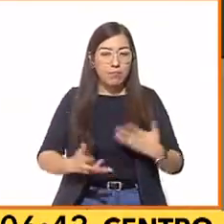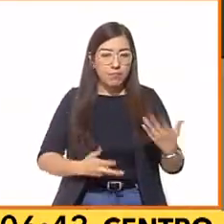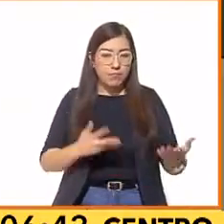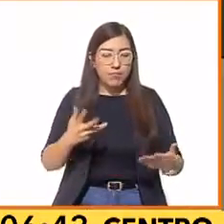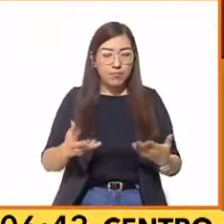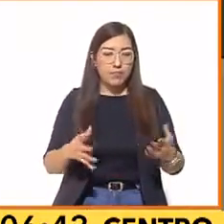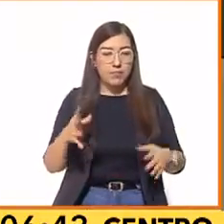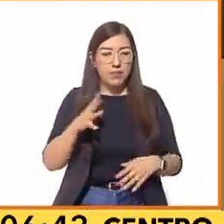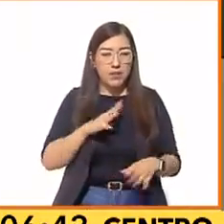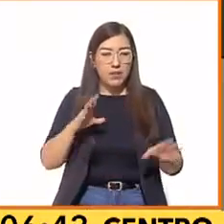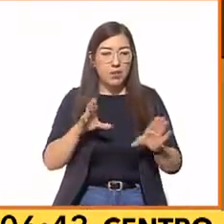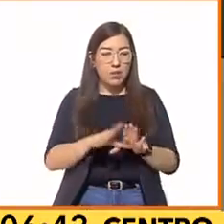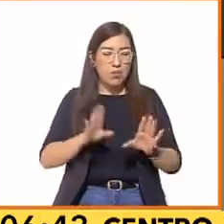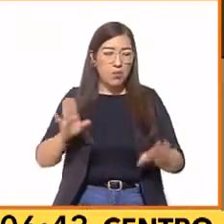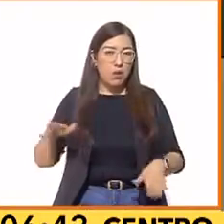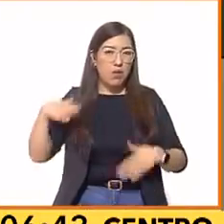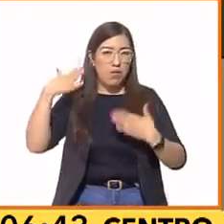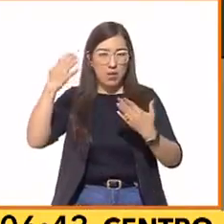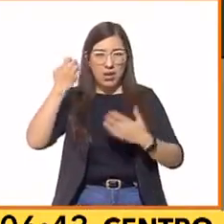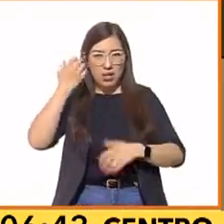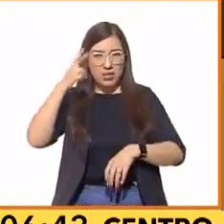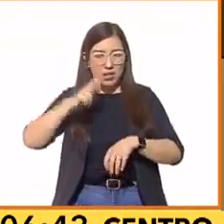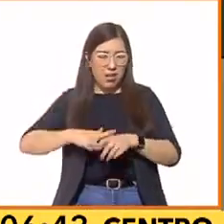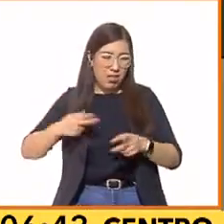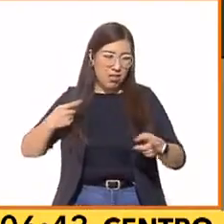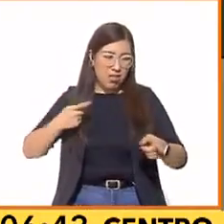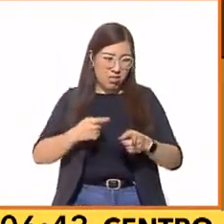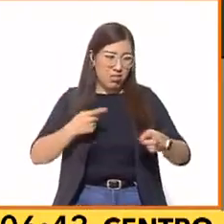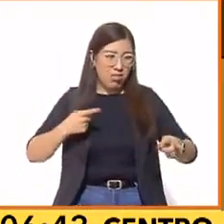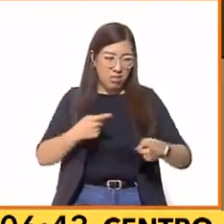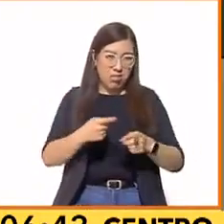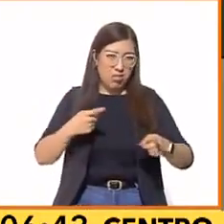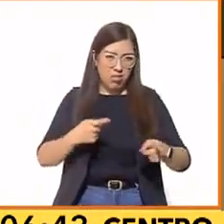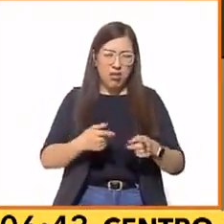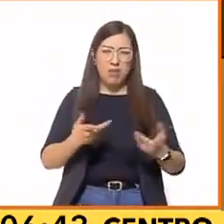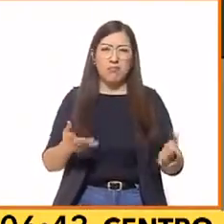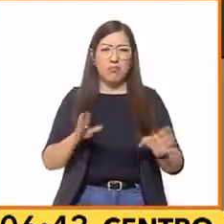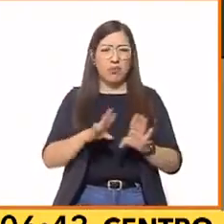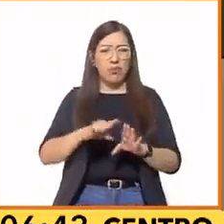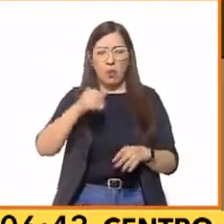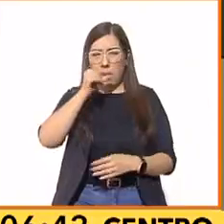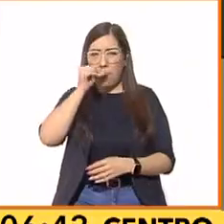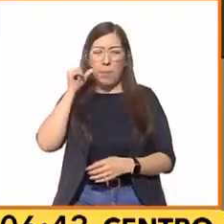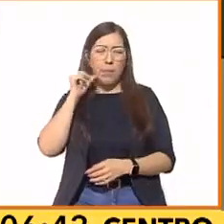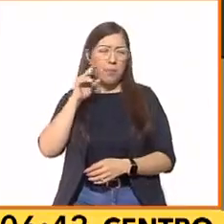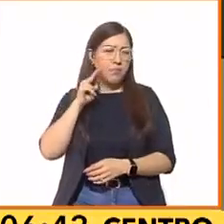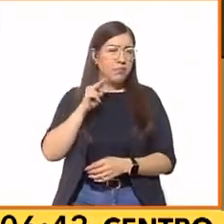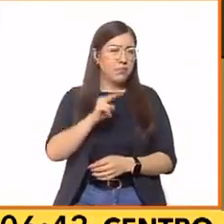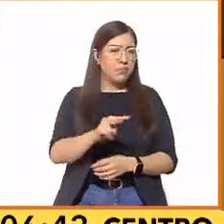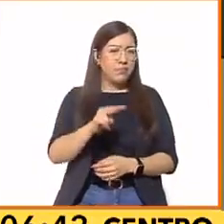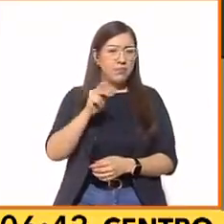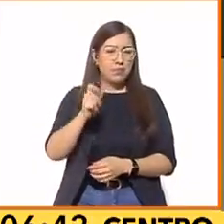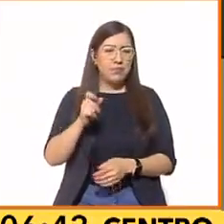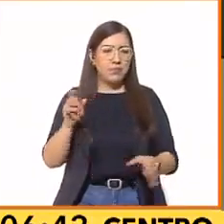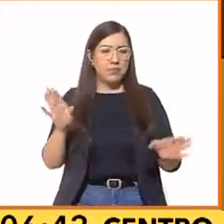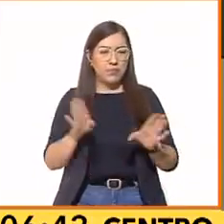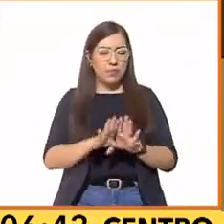constantemente amenazado por el exterior? ¿Y qué fue lo que vio Benito Juárez que logra desactivar